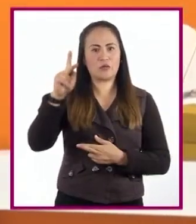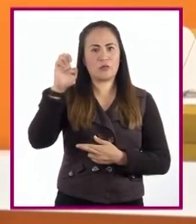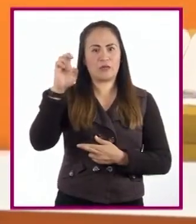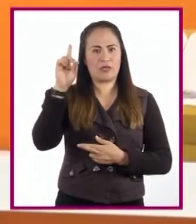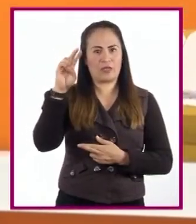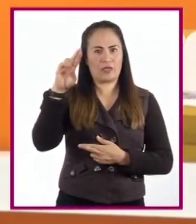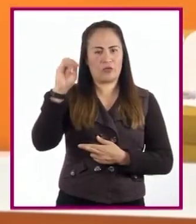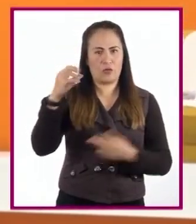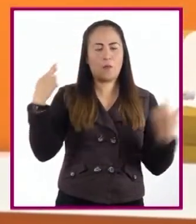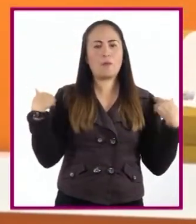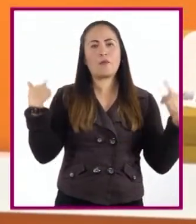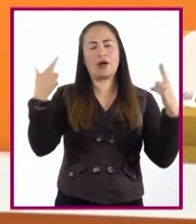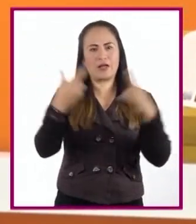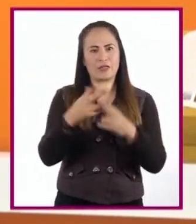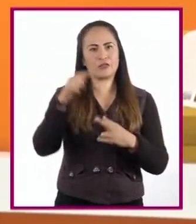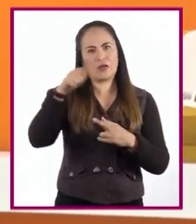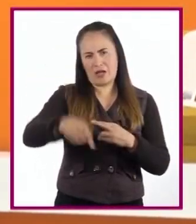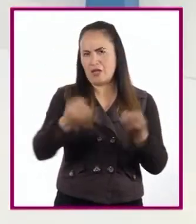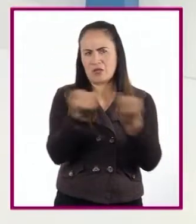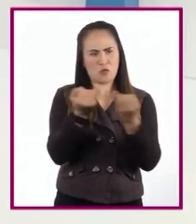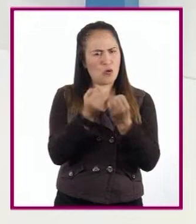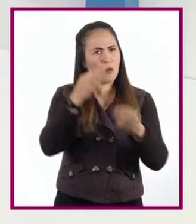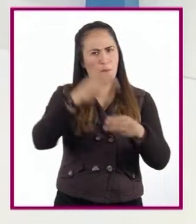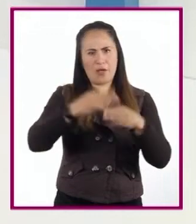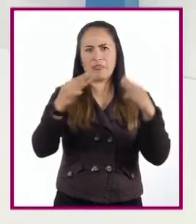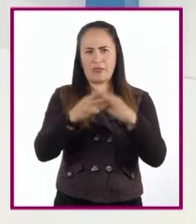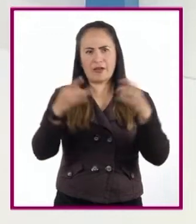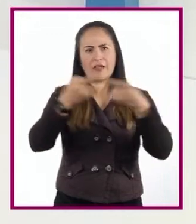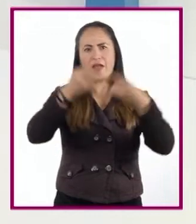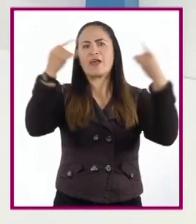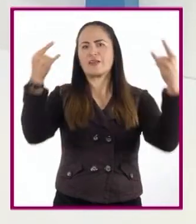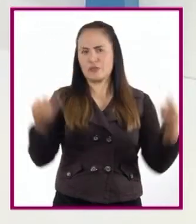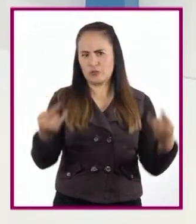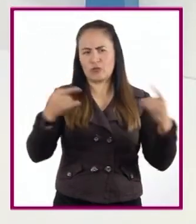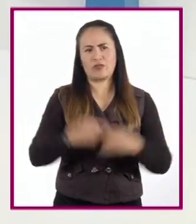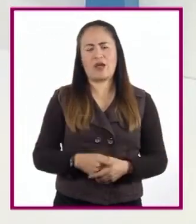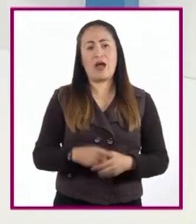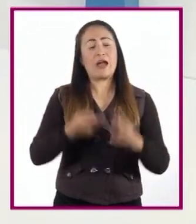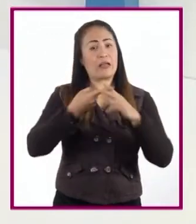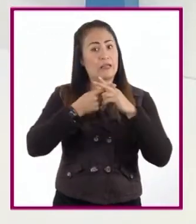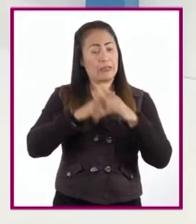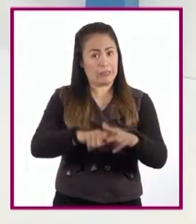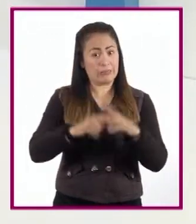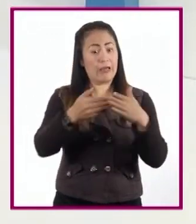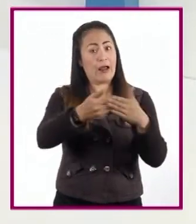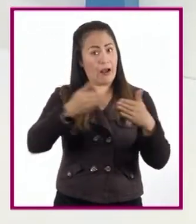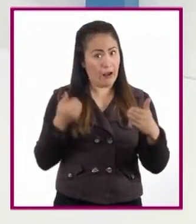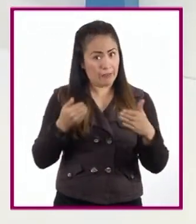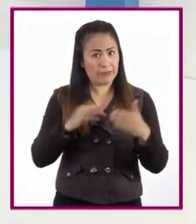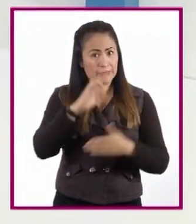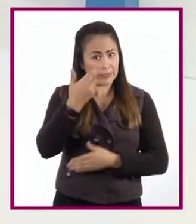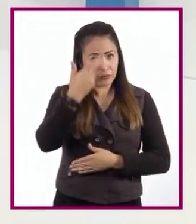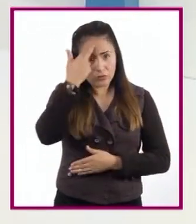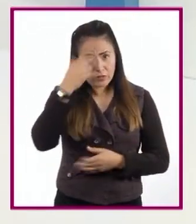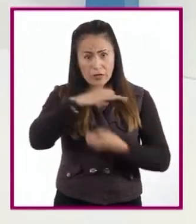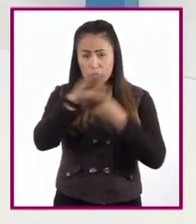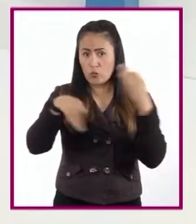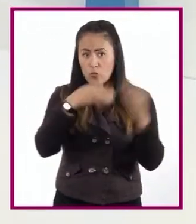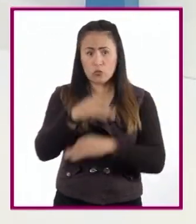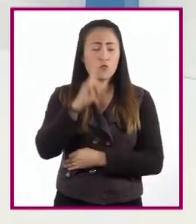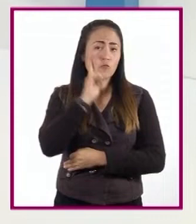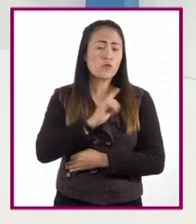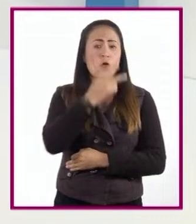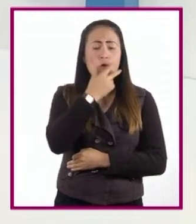Huesca, docente en la asignatura Historia. Antes de empezar con la sesión de hoy, les queremos recordar que todas y todos debemos